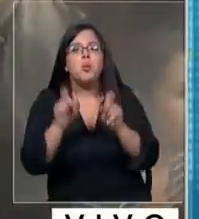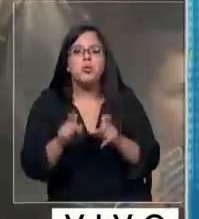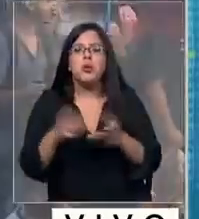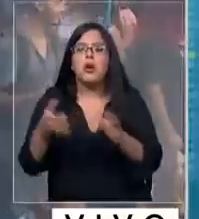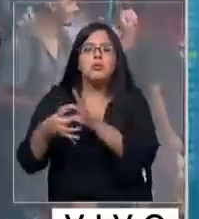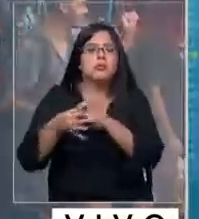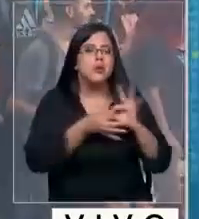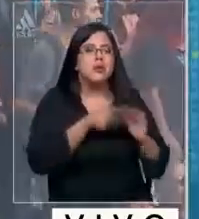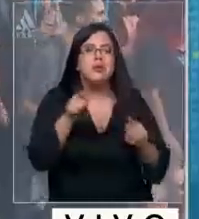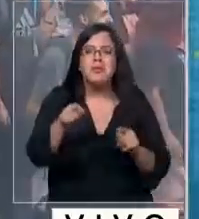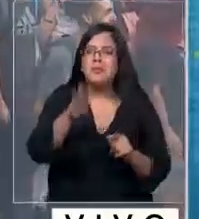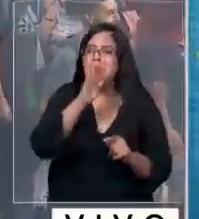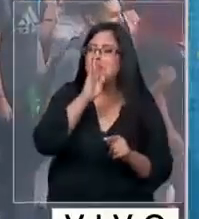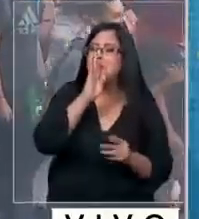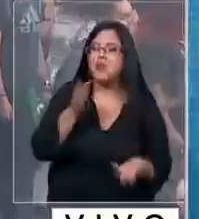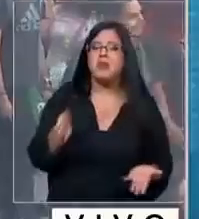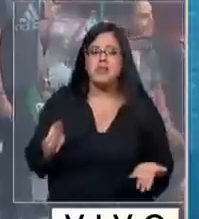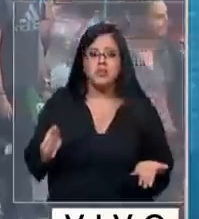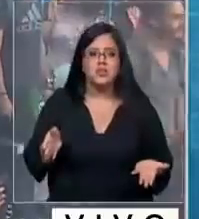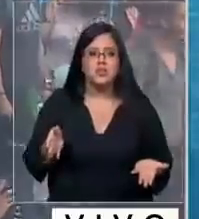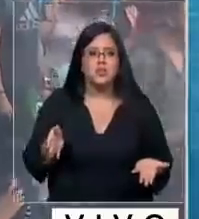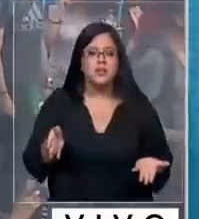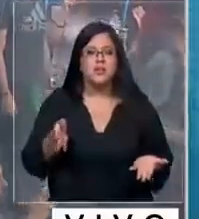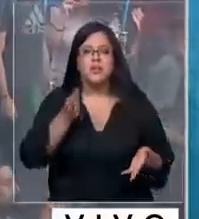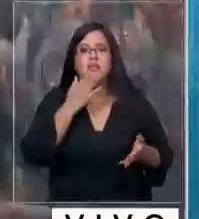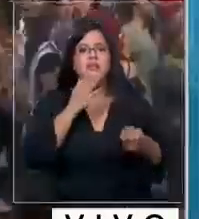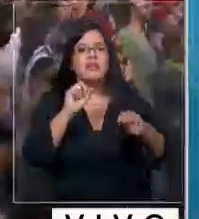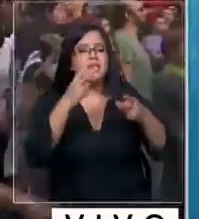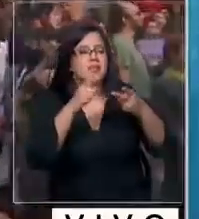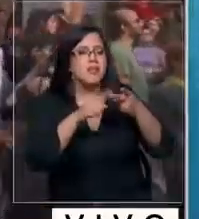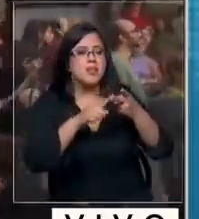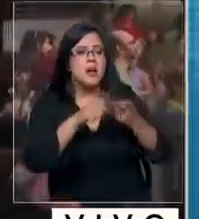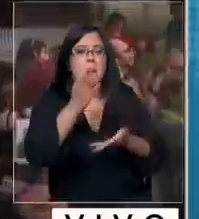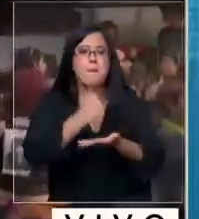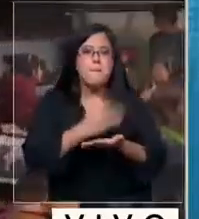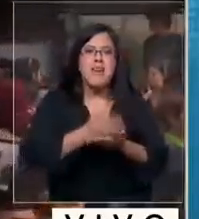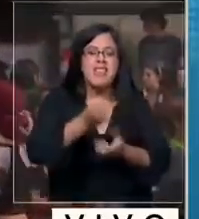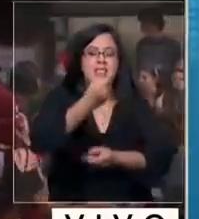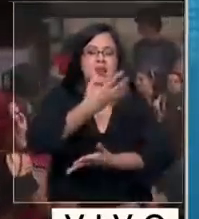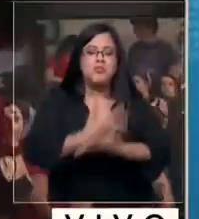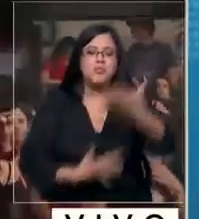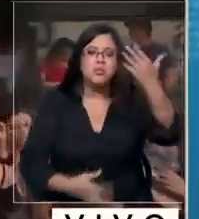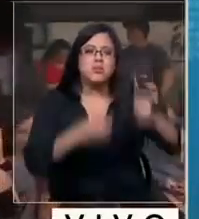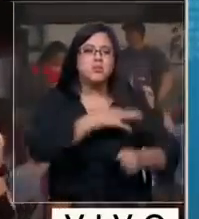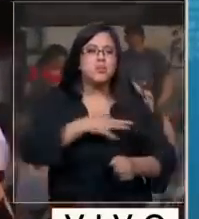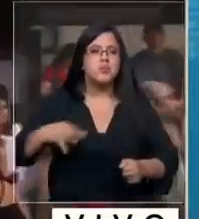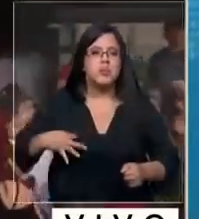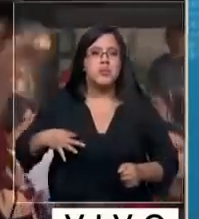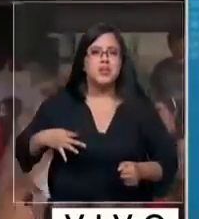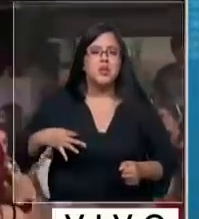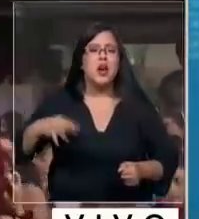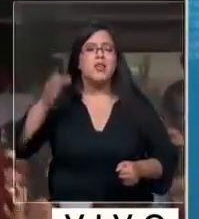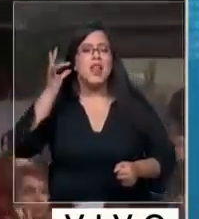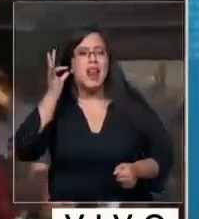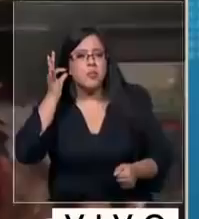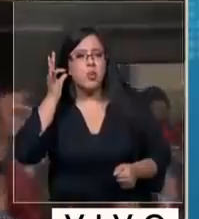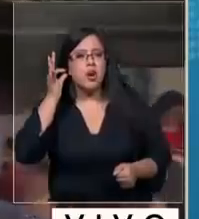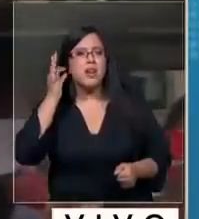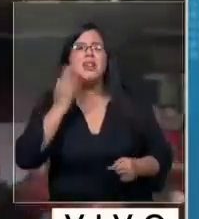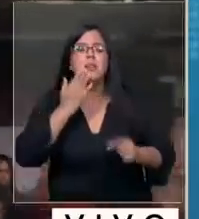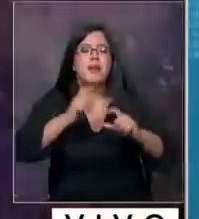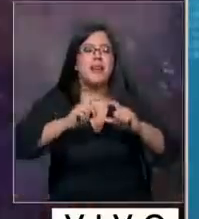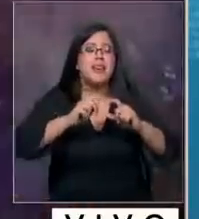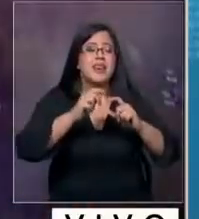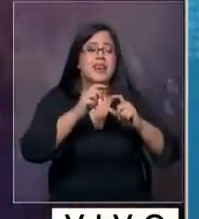y en segundo lugar cuáles son las medidas concretas que tienen el ministerio hoy día de la mujer y equidad para erradicar la violencia y